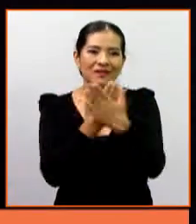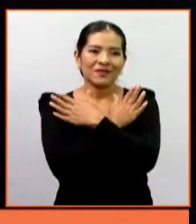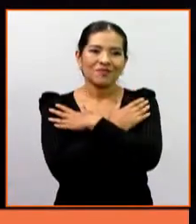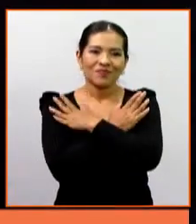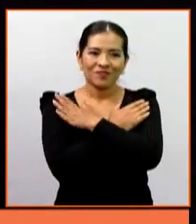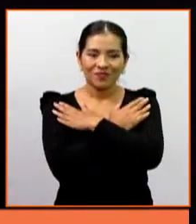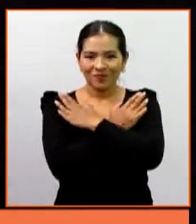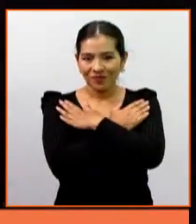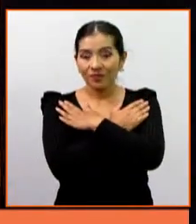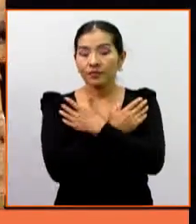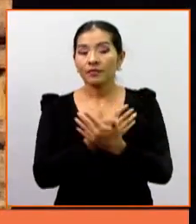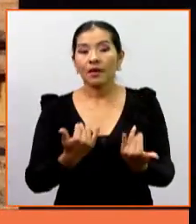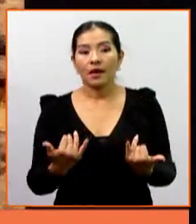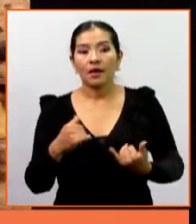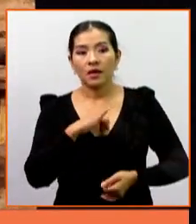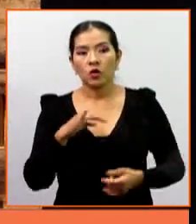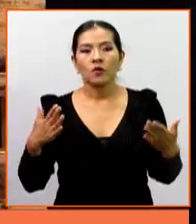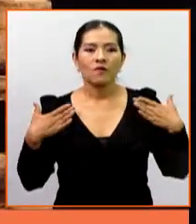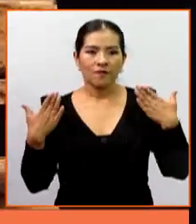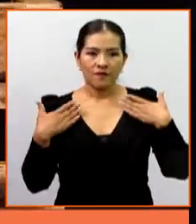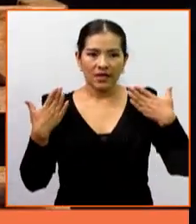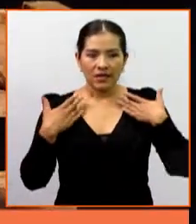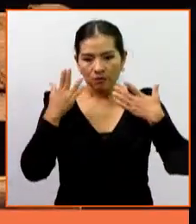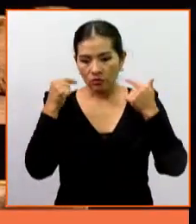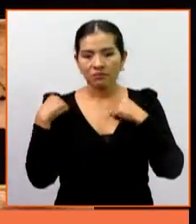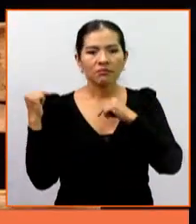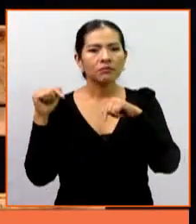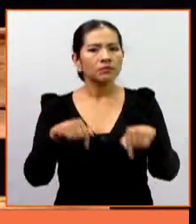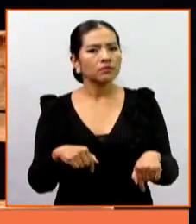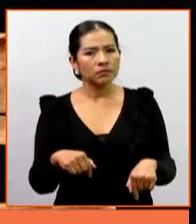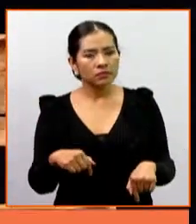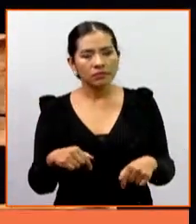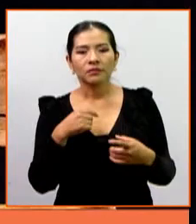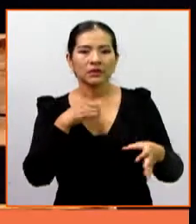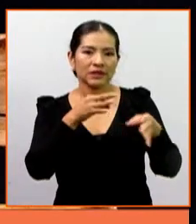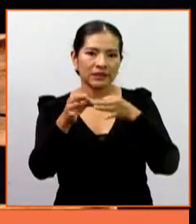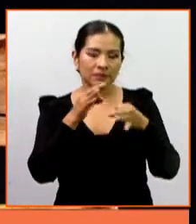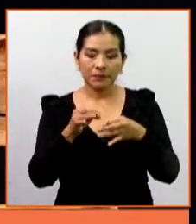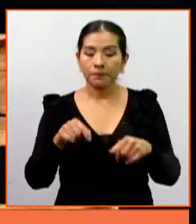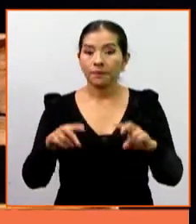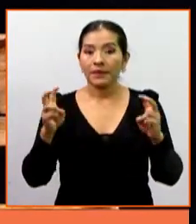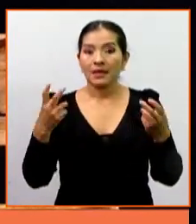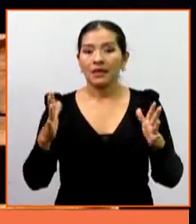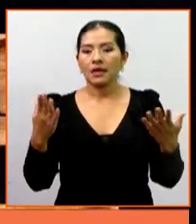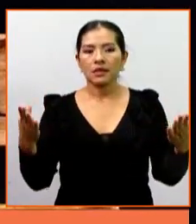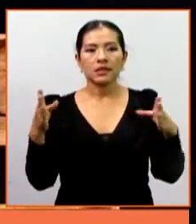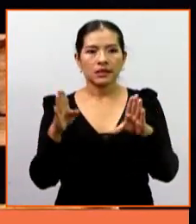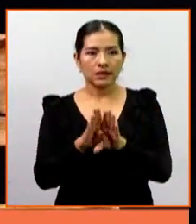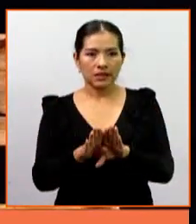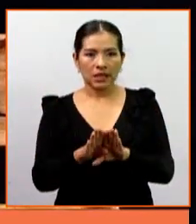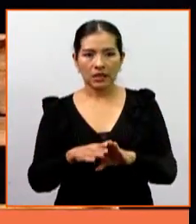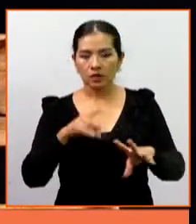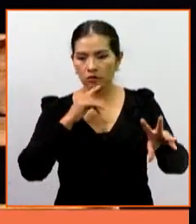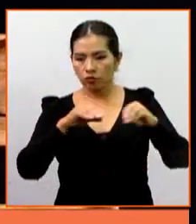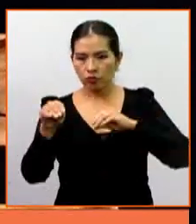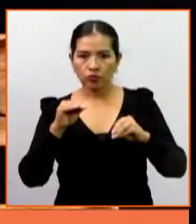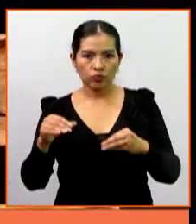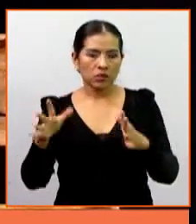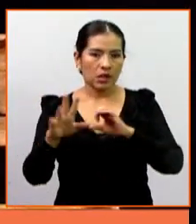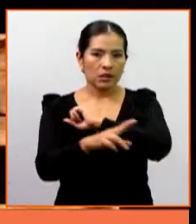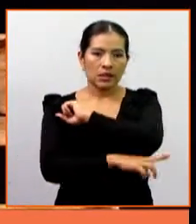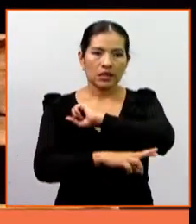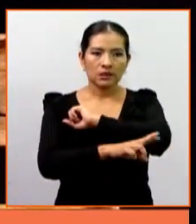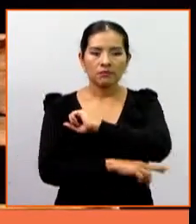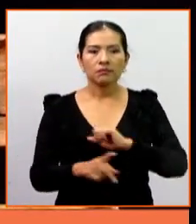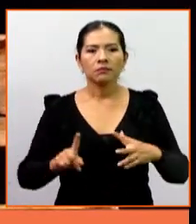la verdad que me siento muy feliz porque les vengo a comentar acerca de una... En realidad esto es el cierre de una gira nacional que hemos venido haciendo desde